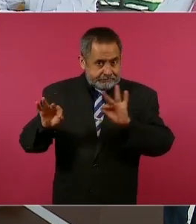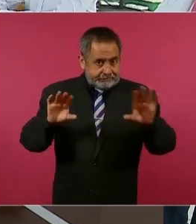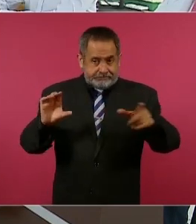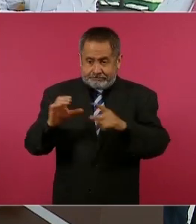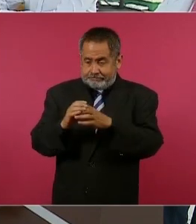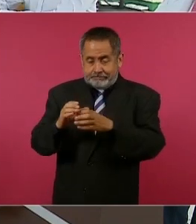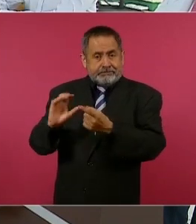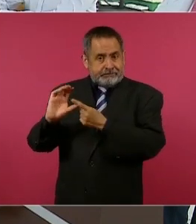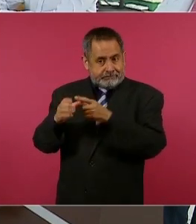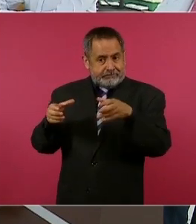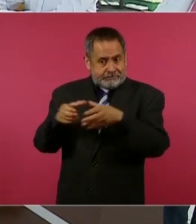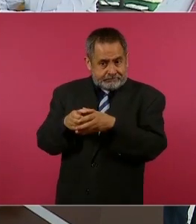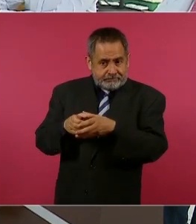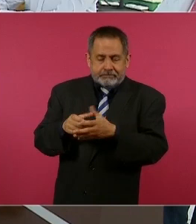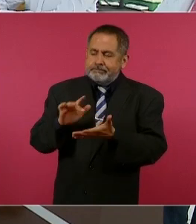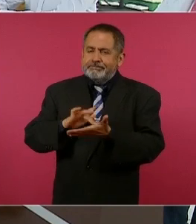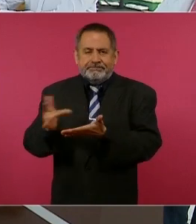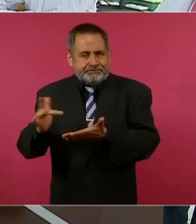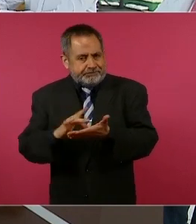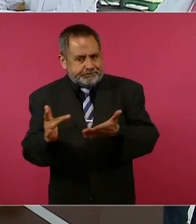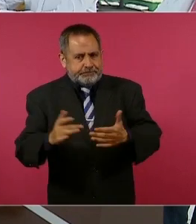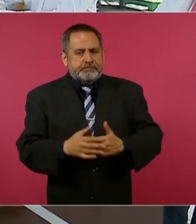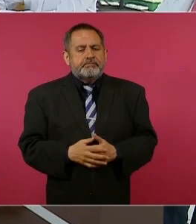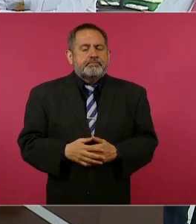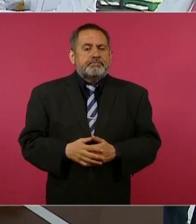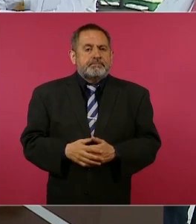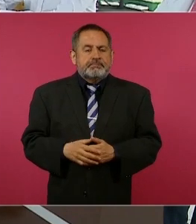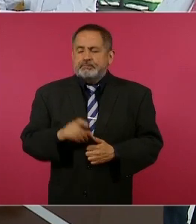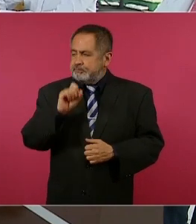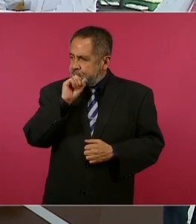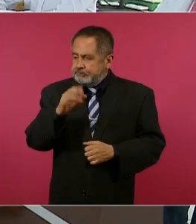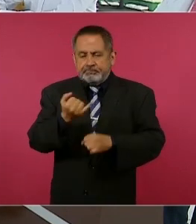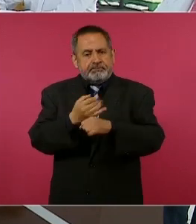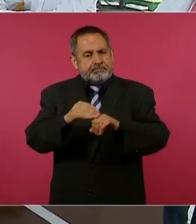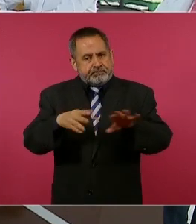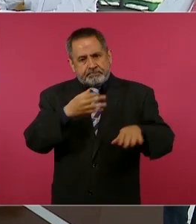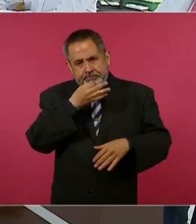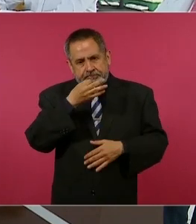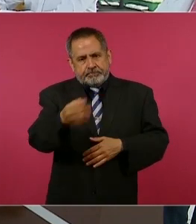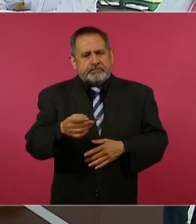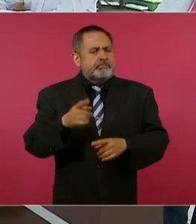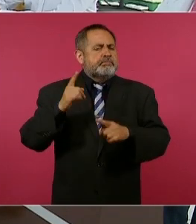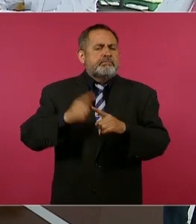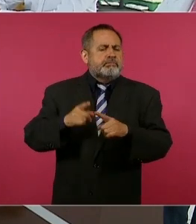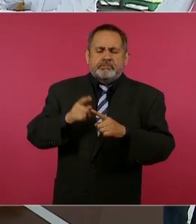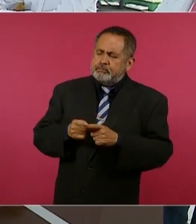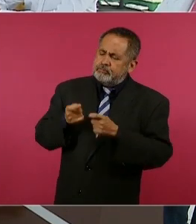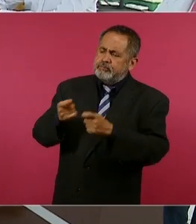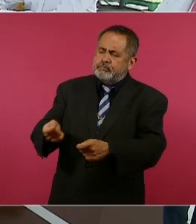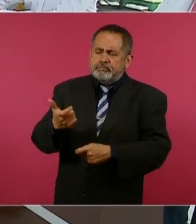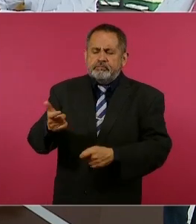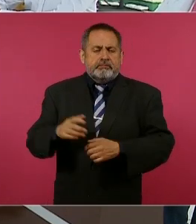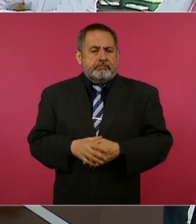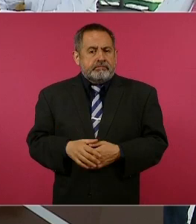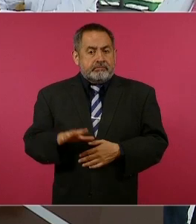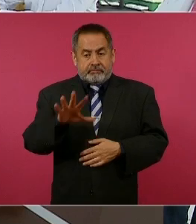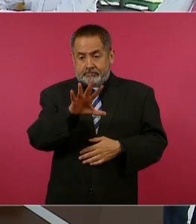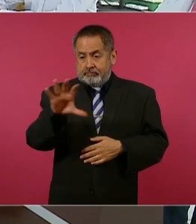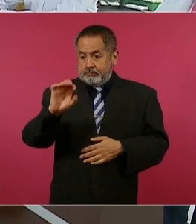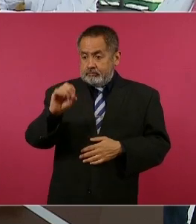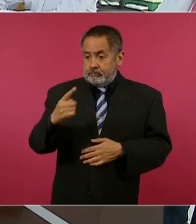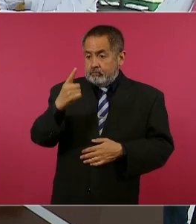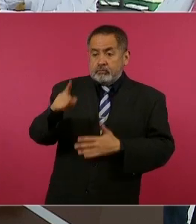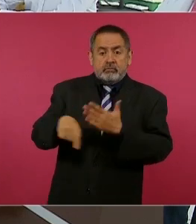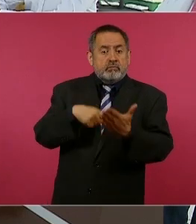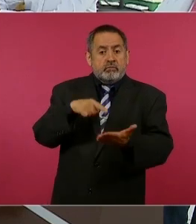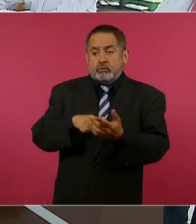estos comités. Asimismo, también le informo que los beneficiarios serán de la siguiente manera: 501 centros de